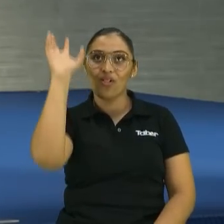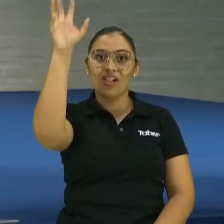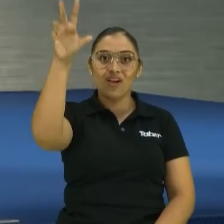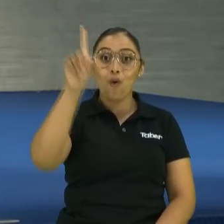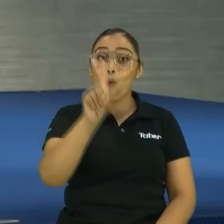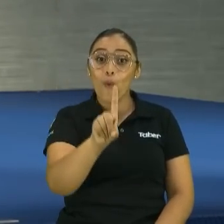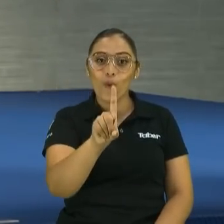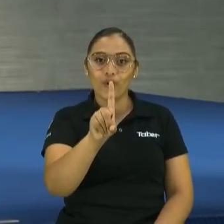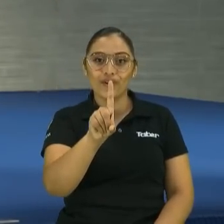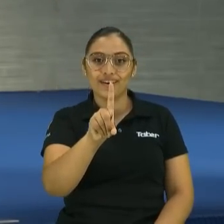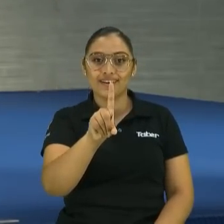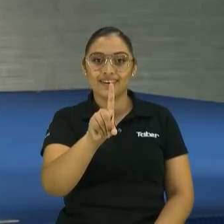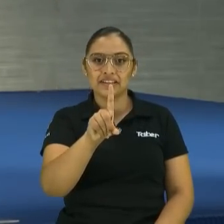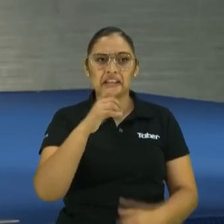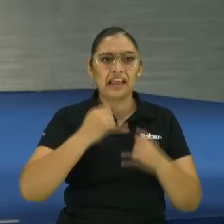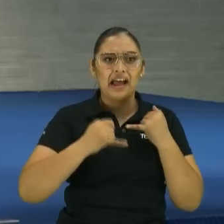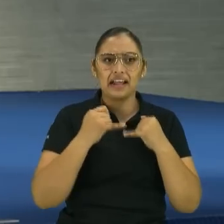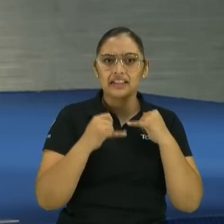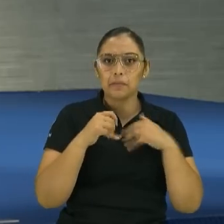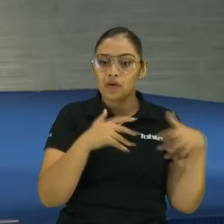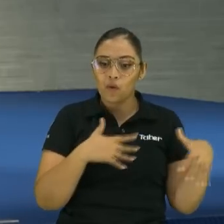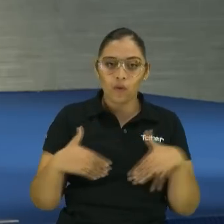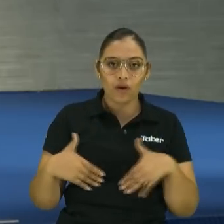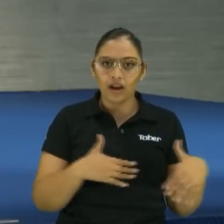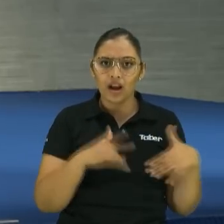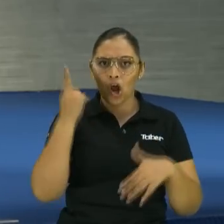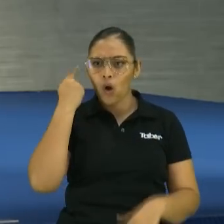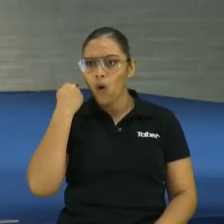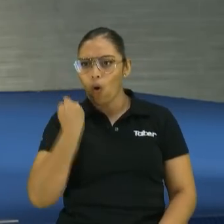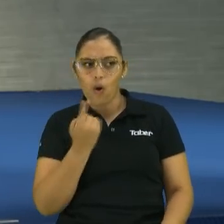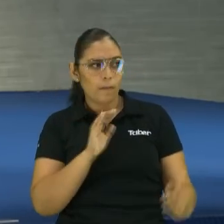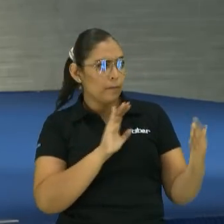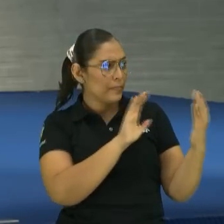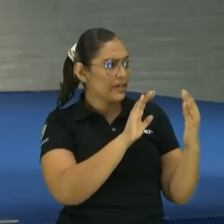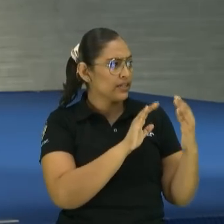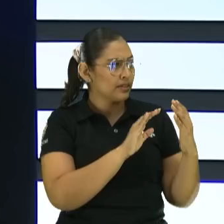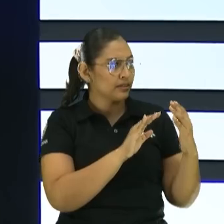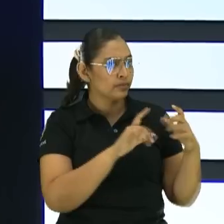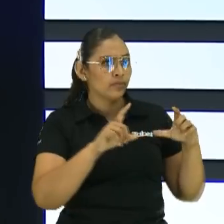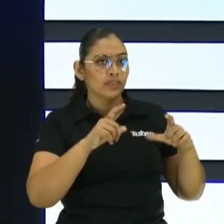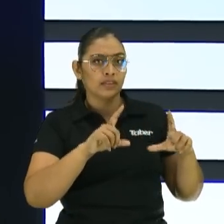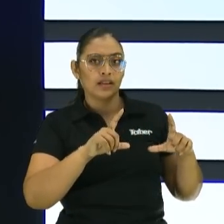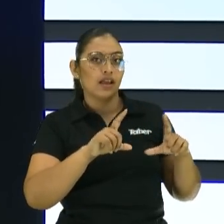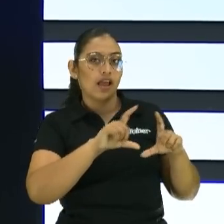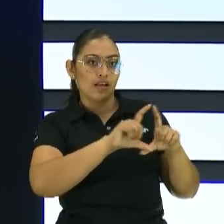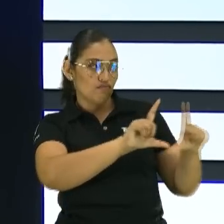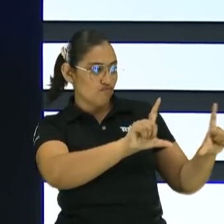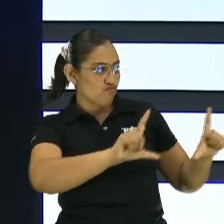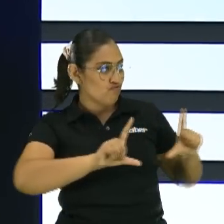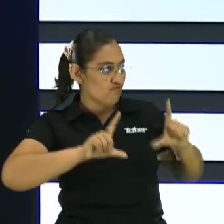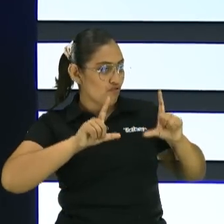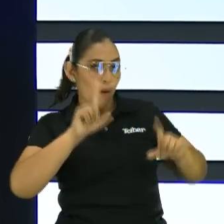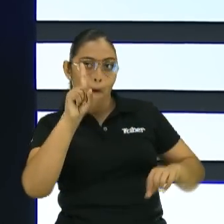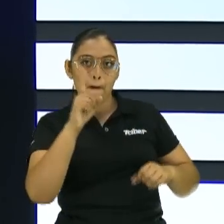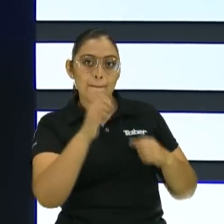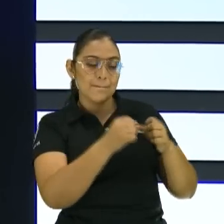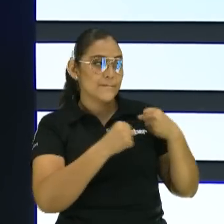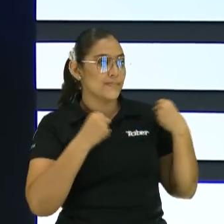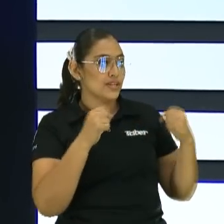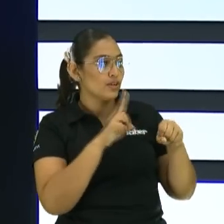y cuando termine el juego y el muchacho se presenta a cobrar el gran cheque que le entregaron en público